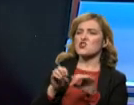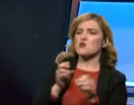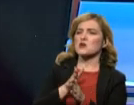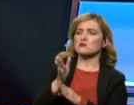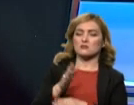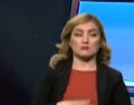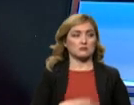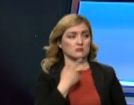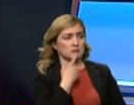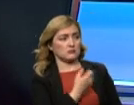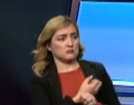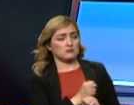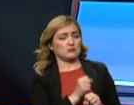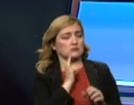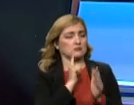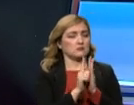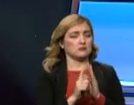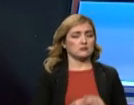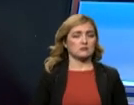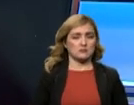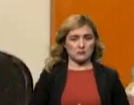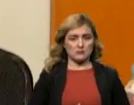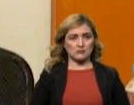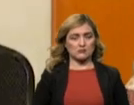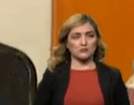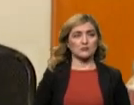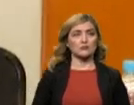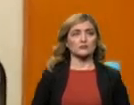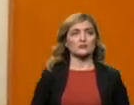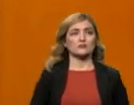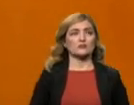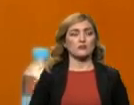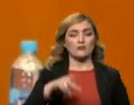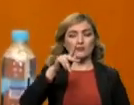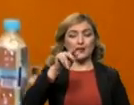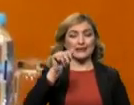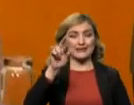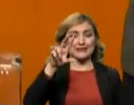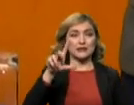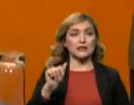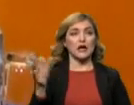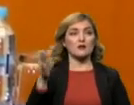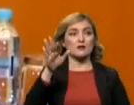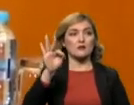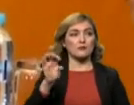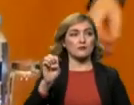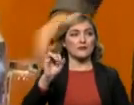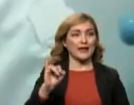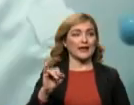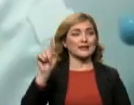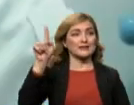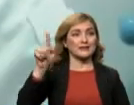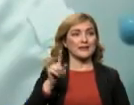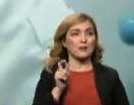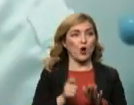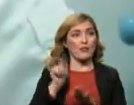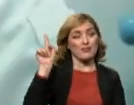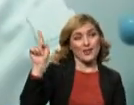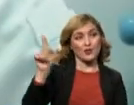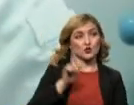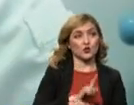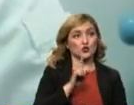se pronunciaron sobre las denuncias. Carla Fey es la abogada de Hernán Pérez Montesinos, uno de los